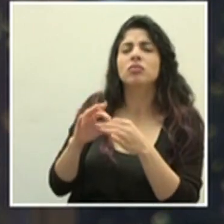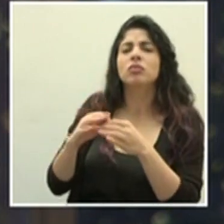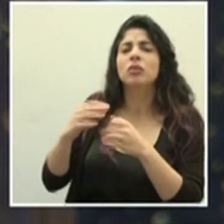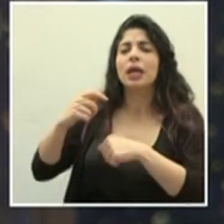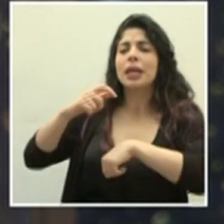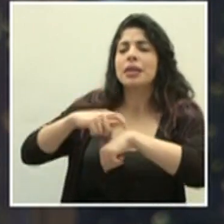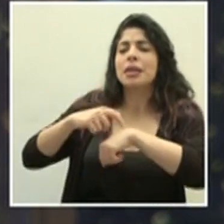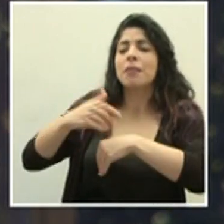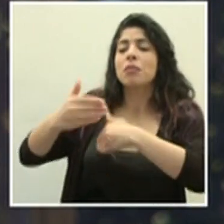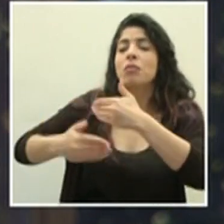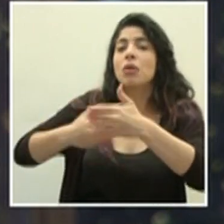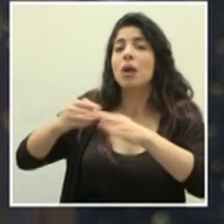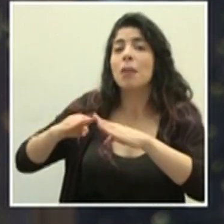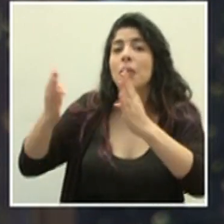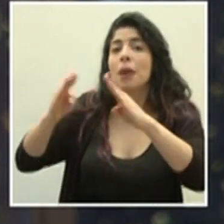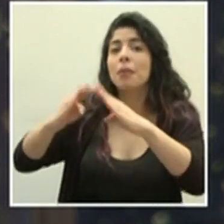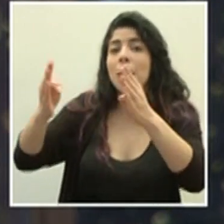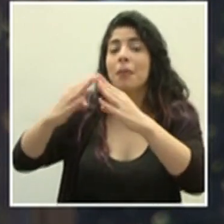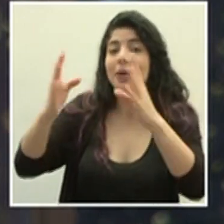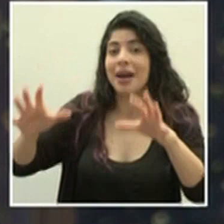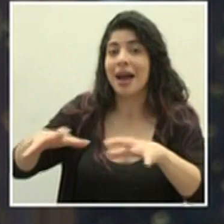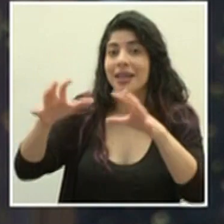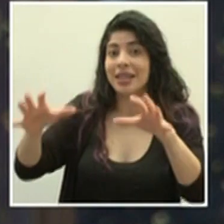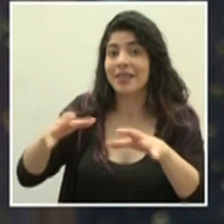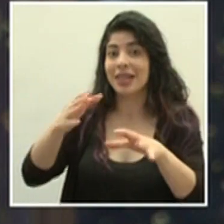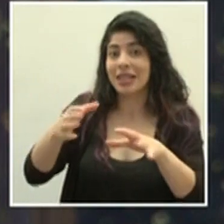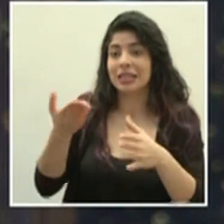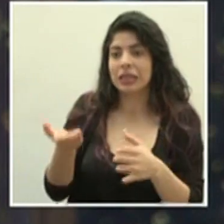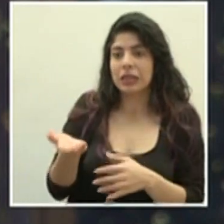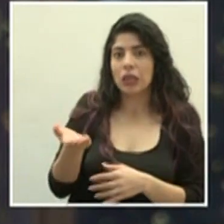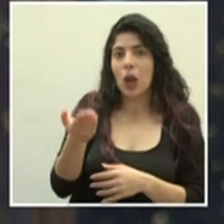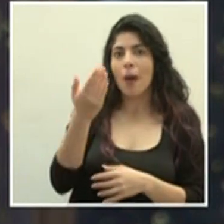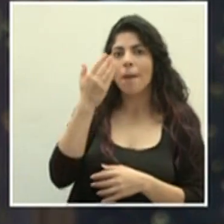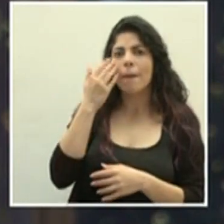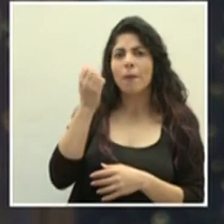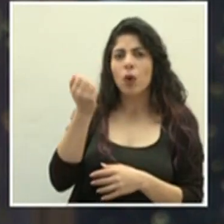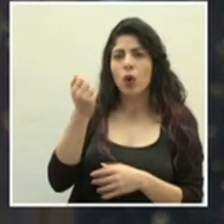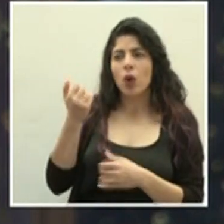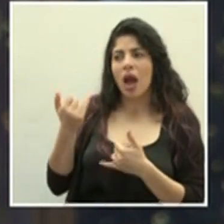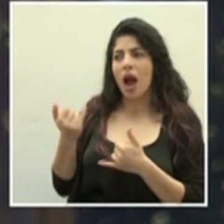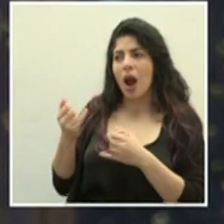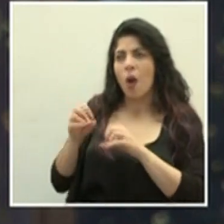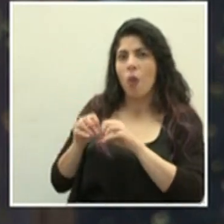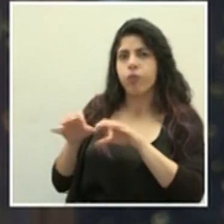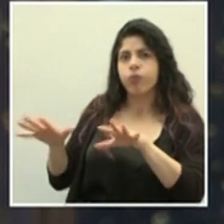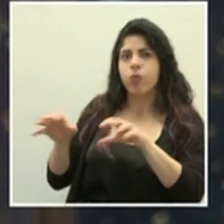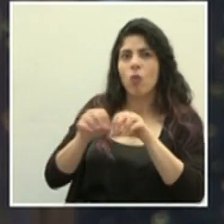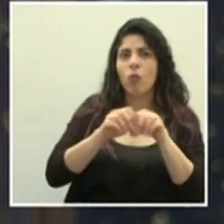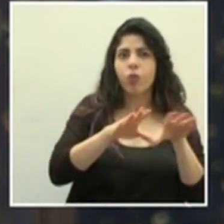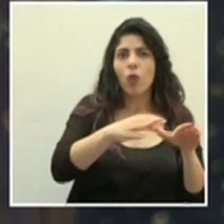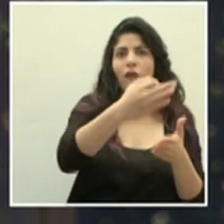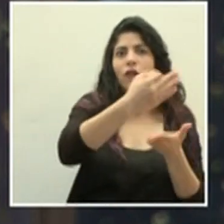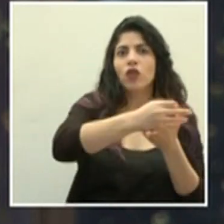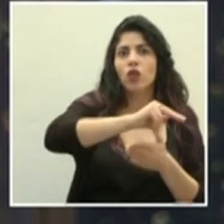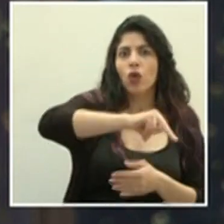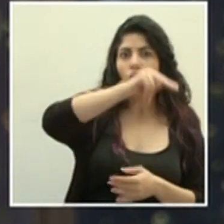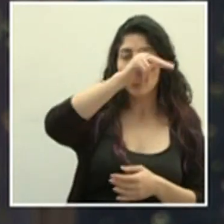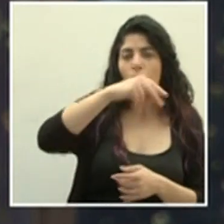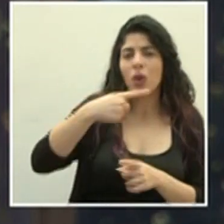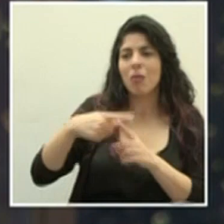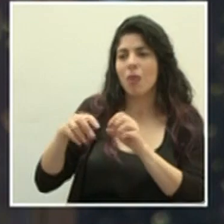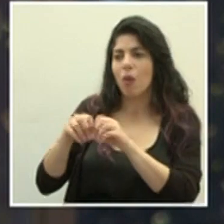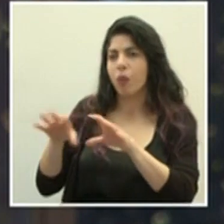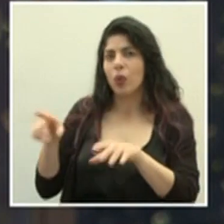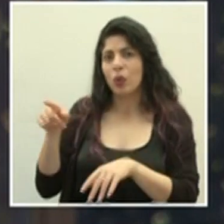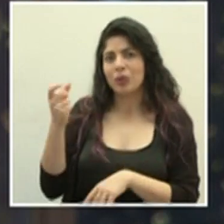fases de reactivación, el escalamiento, a partir de los brotes recientes, tanto en Frontera Norte como estos que